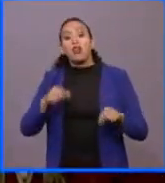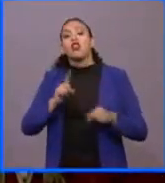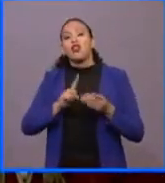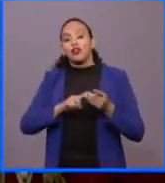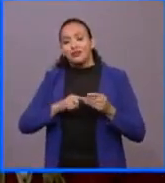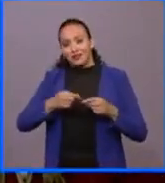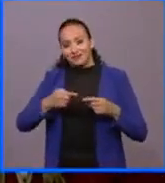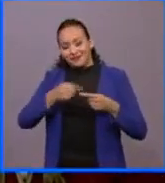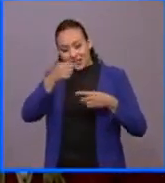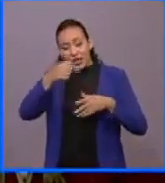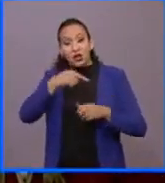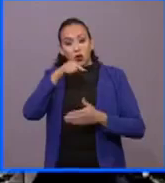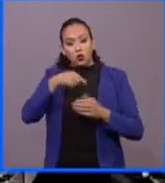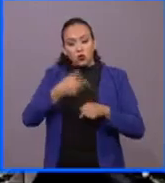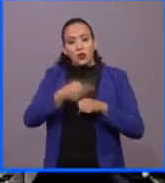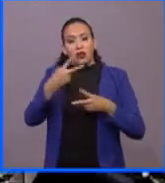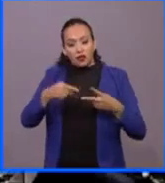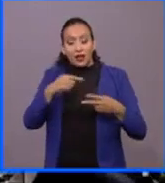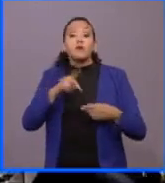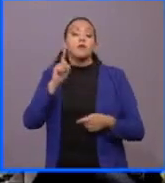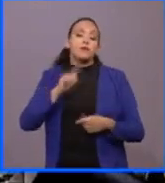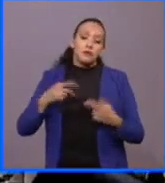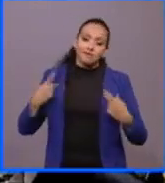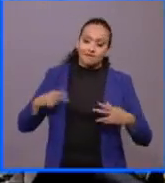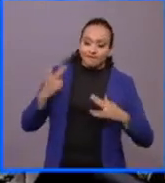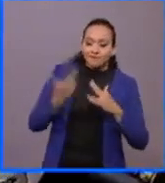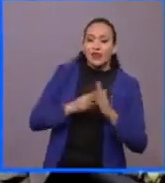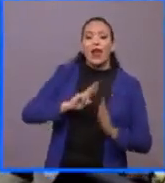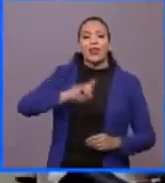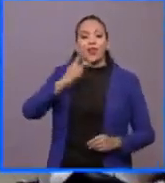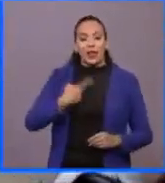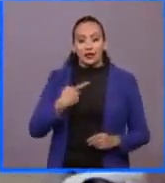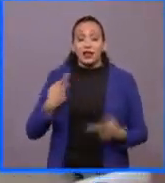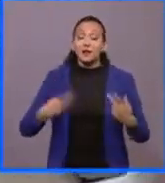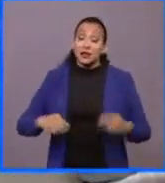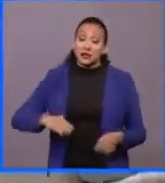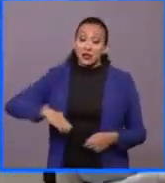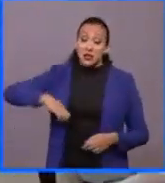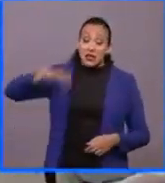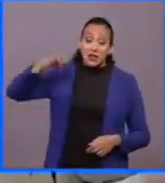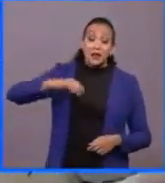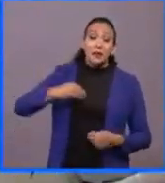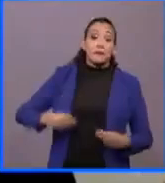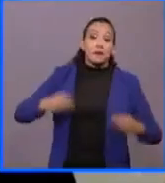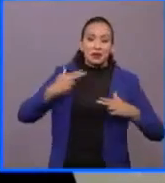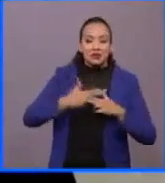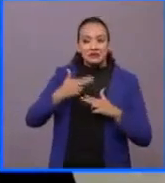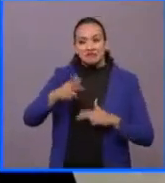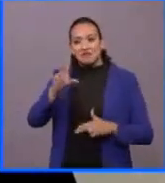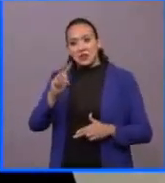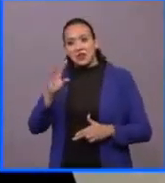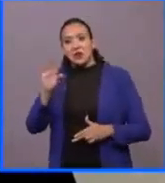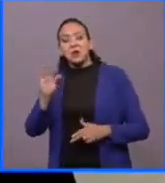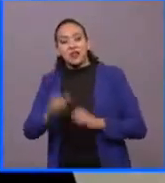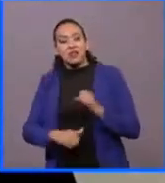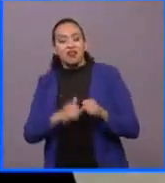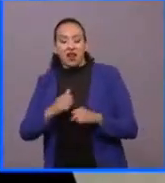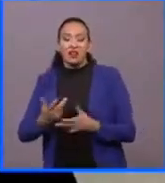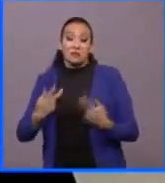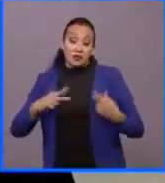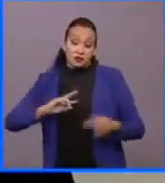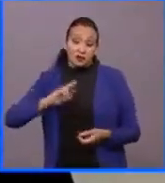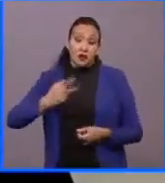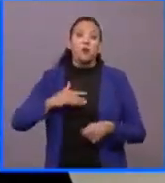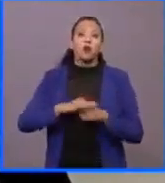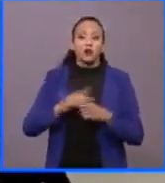en transfeminicidios y que en ocasiones las personas trans solo vivan hasta los 30 o 40 años. Indicó que existen